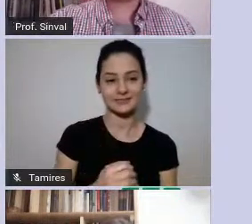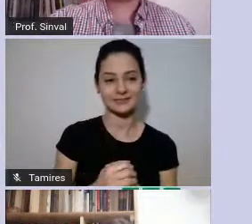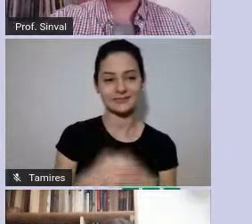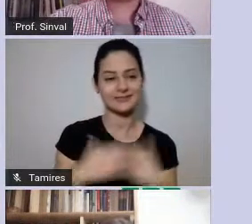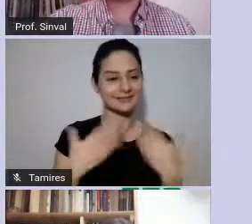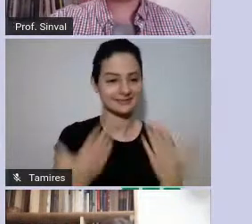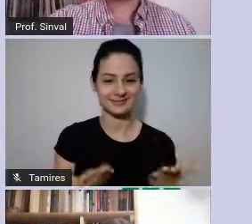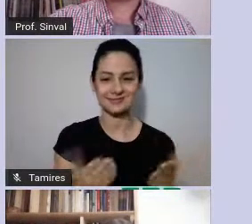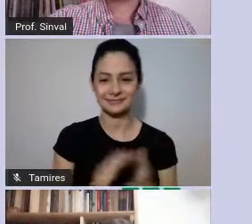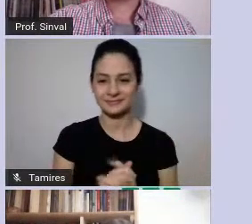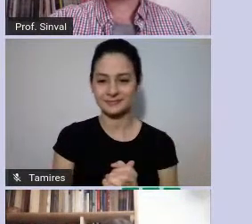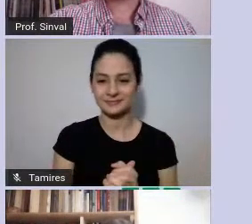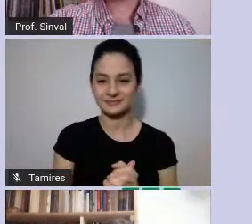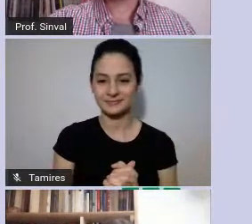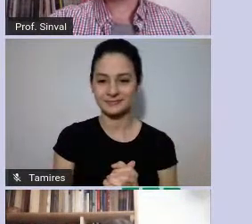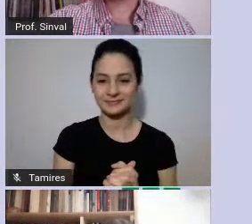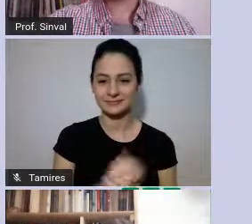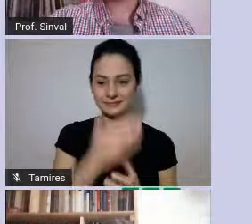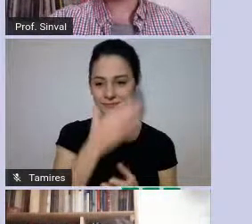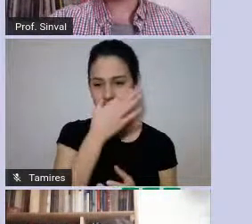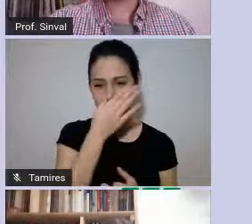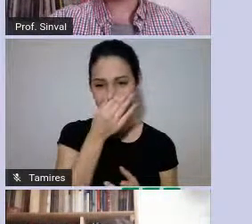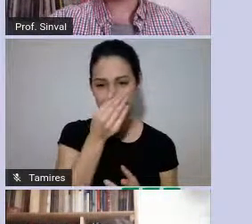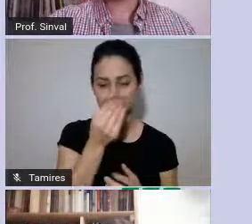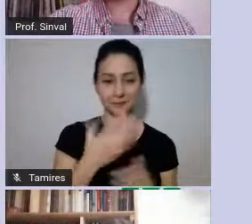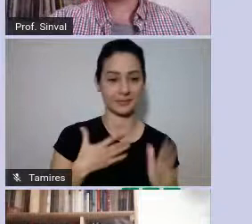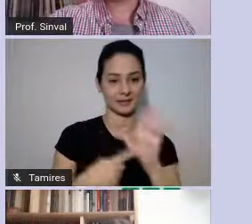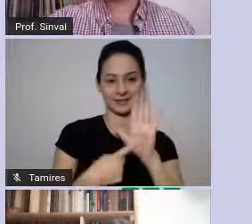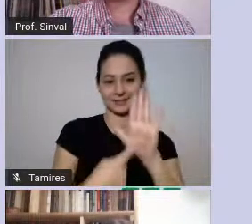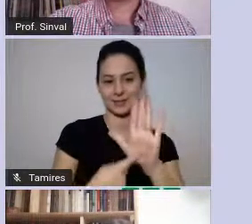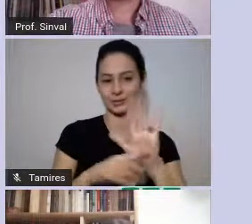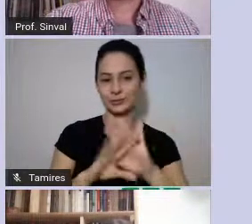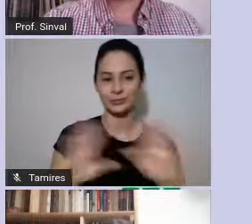es mi presentación.